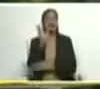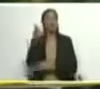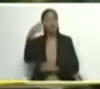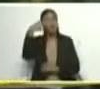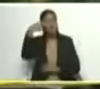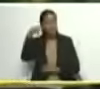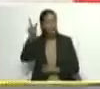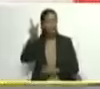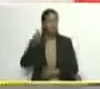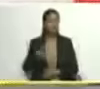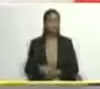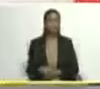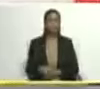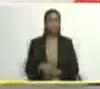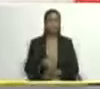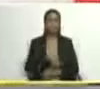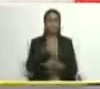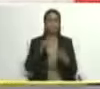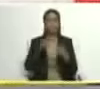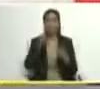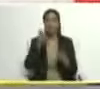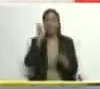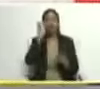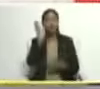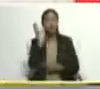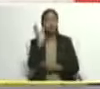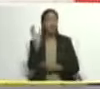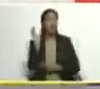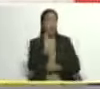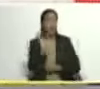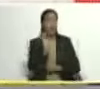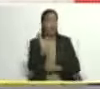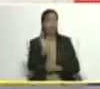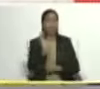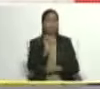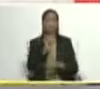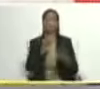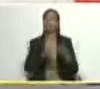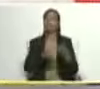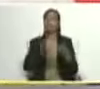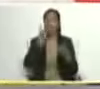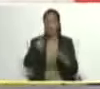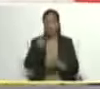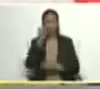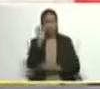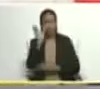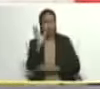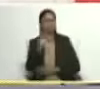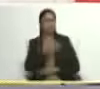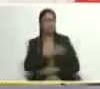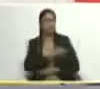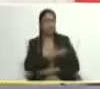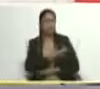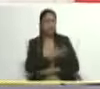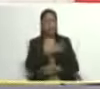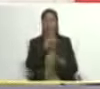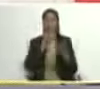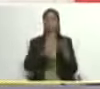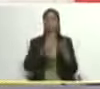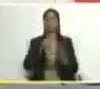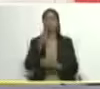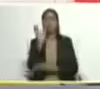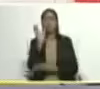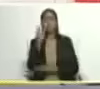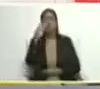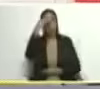de la Cumbre de Caracas, de la Cumbre de Santiago de Chile, de la Cumbre de Cuba, de La